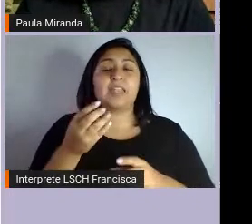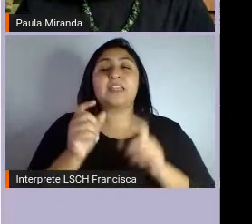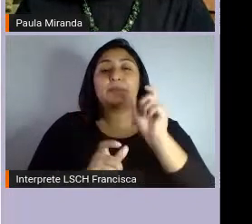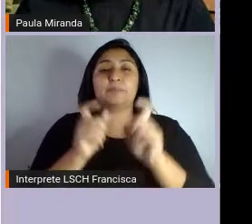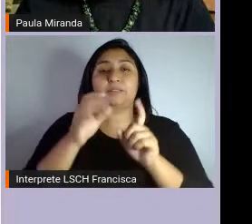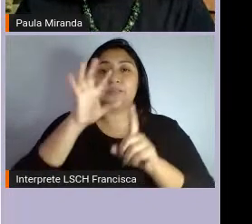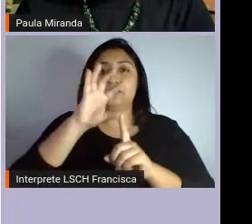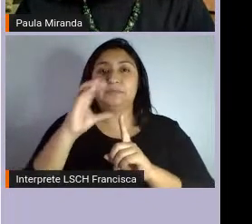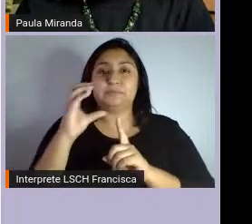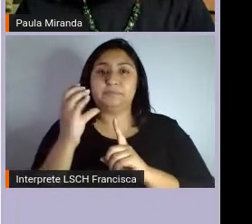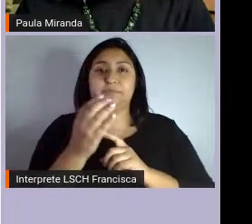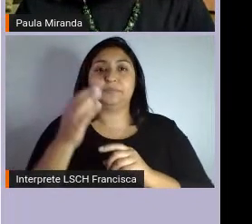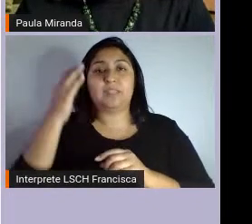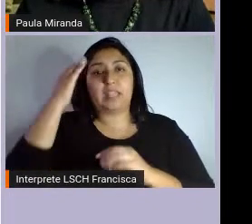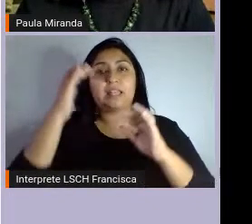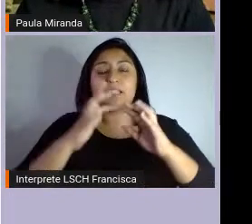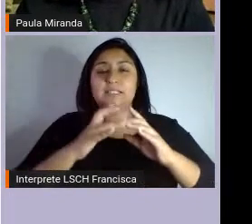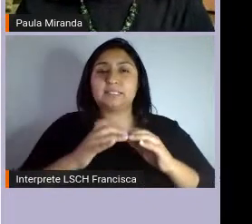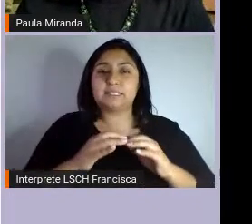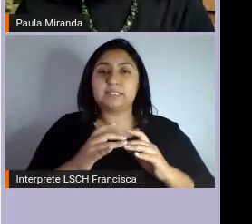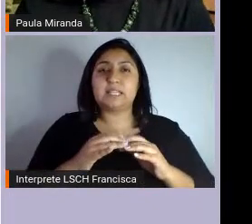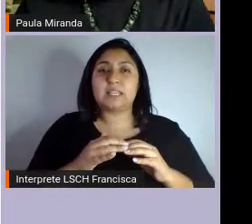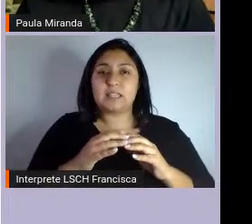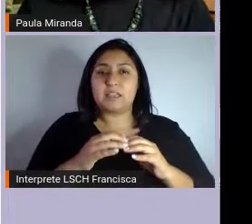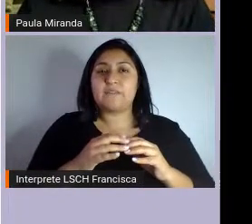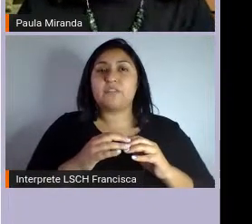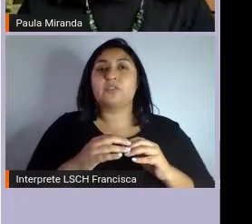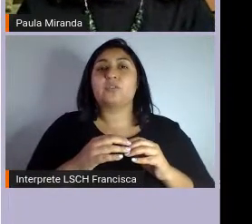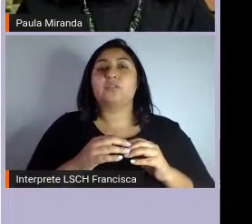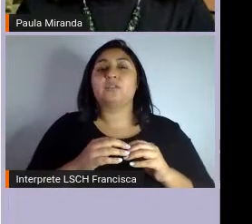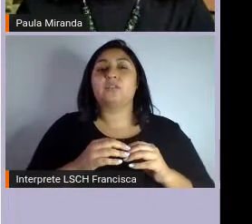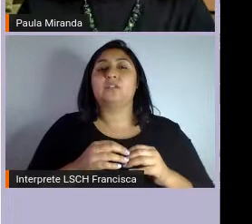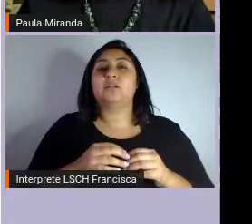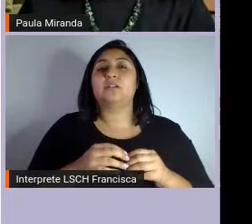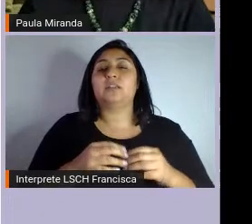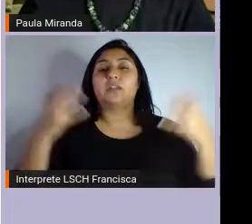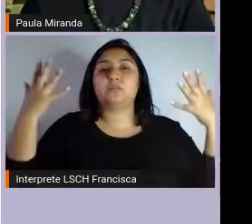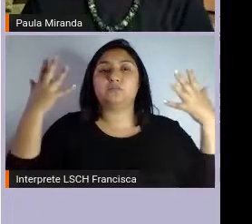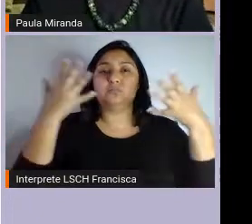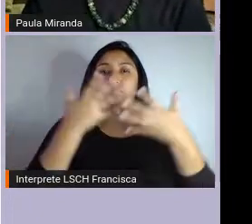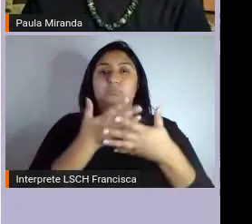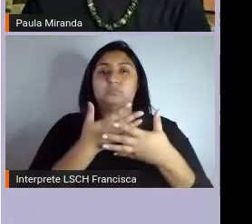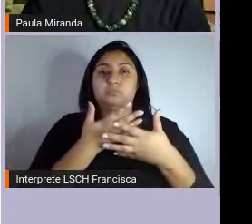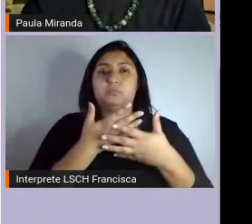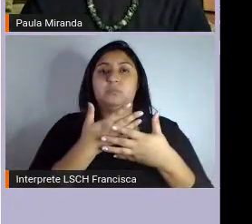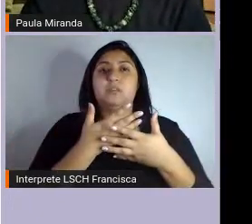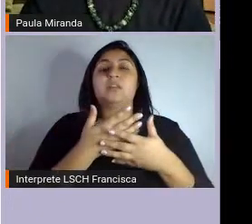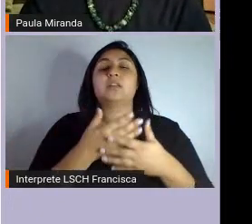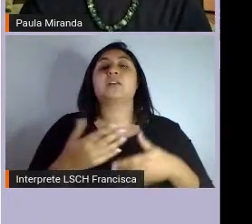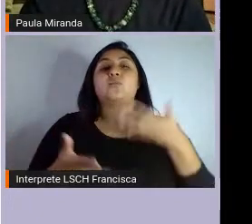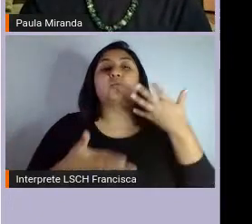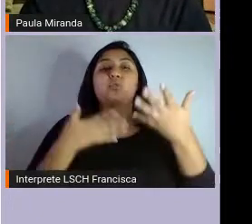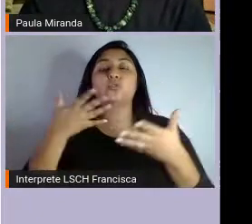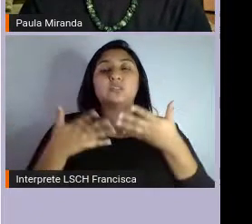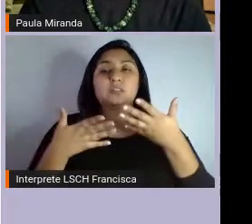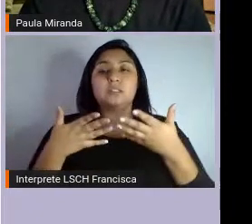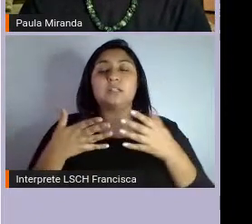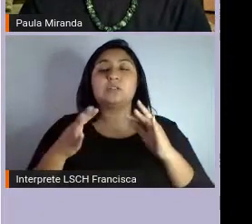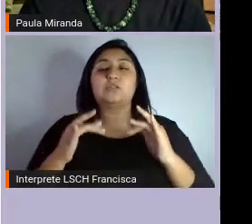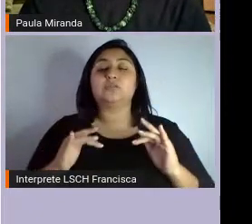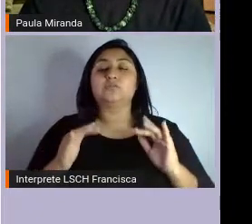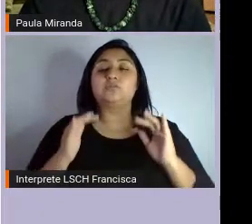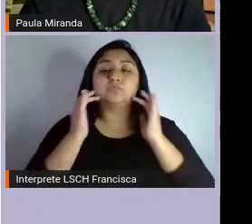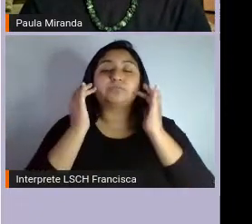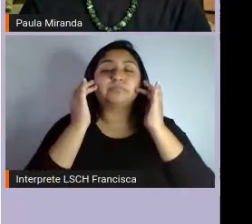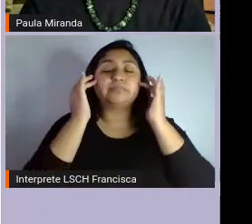y el toque del guitarrón le voy cambiando el estilo por un concierto pililo que alegra mi corazón. Entonces,